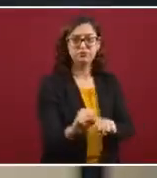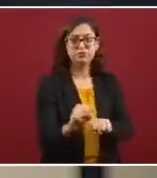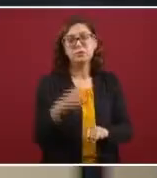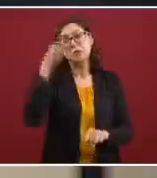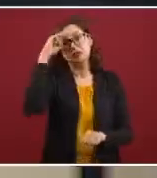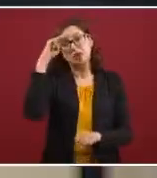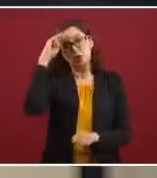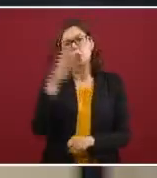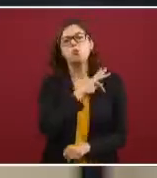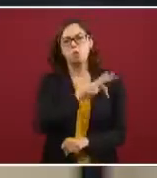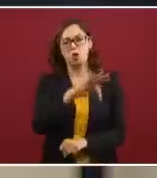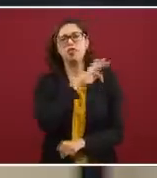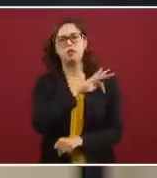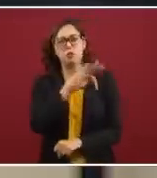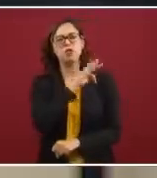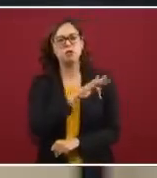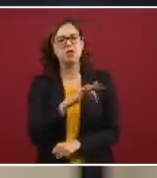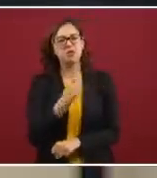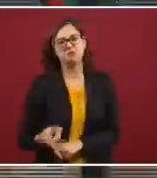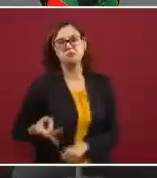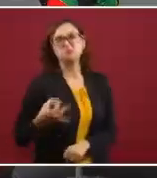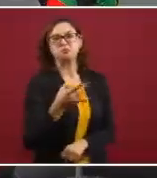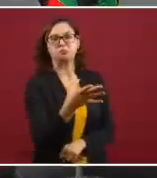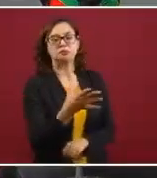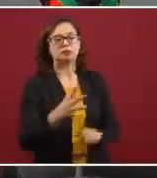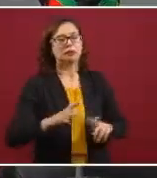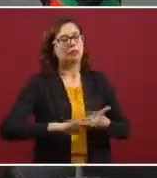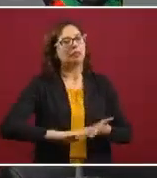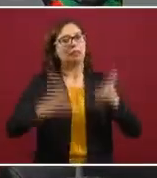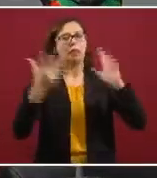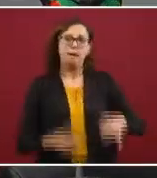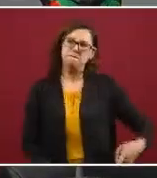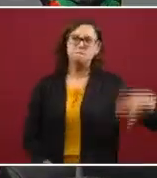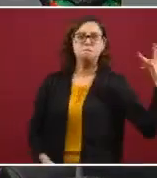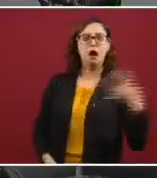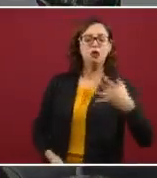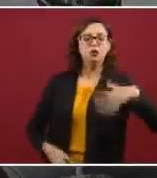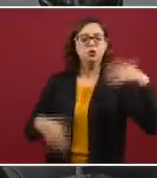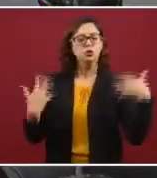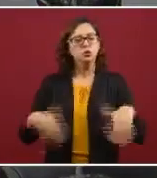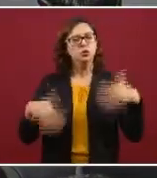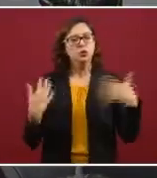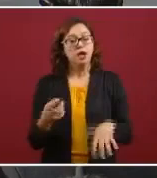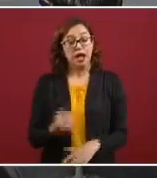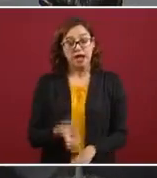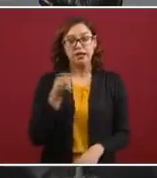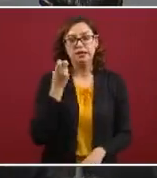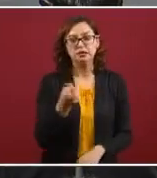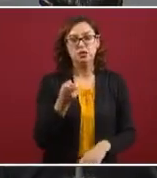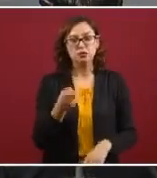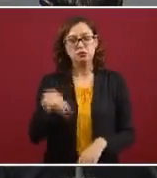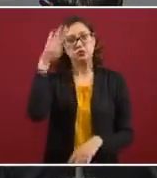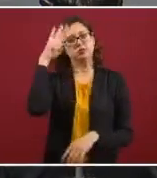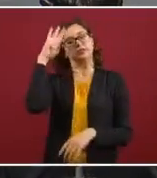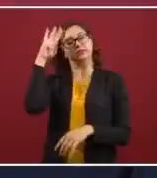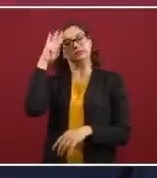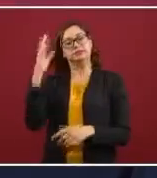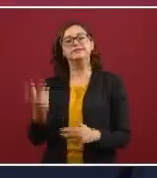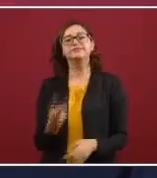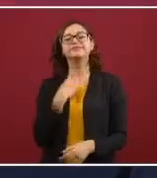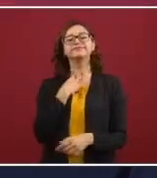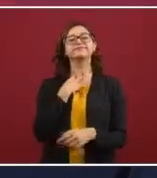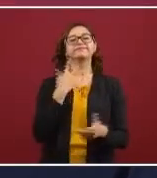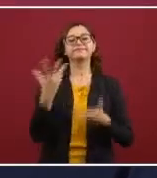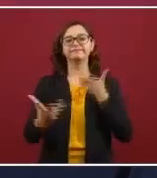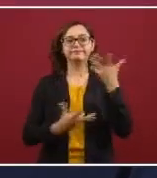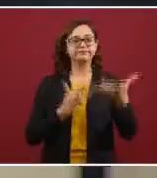las capacidades del cártel de Sinaloa, y fue al fin y al cabo esta acción lo que puso al gobierno en la disyuntiva